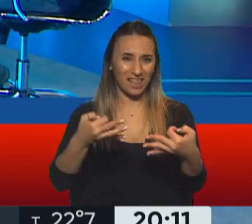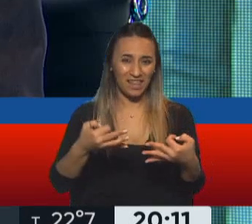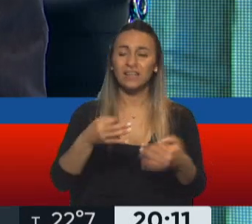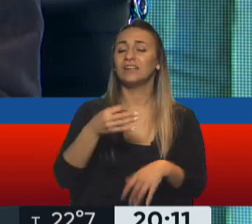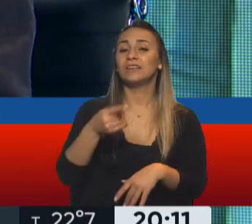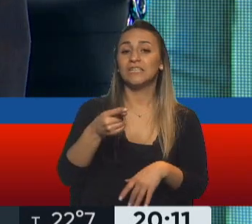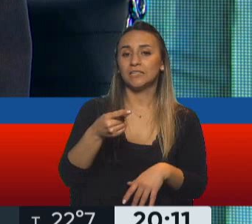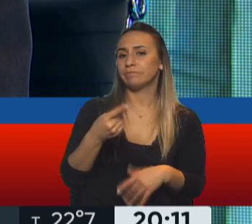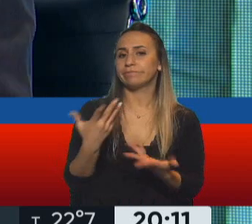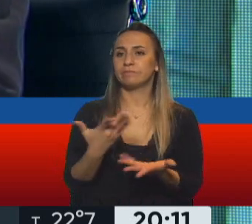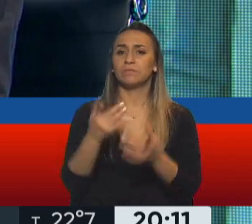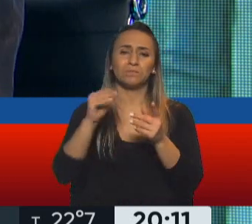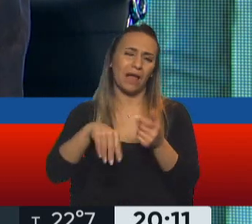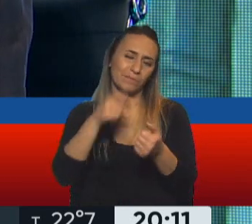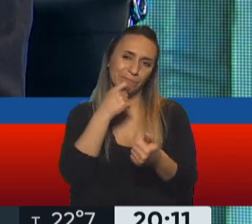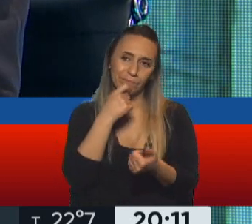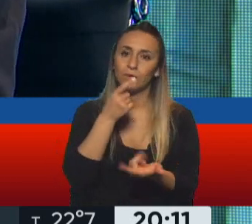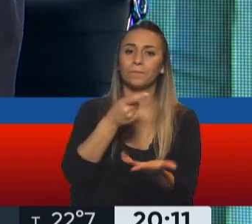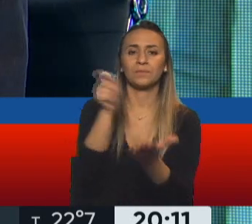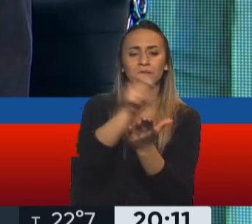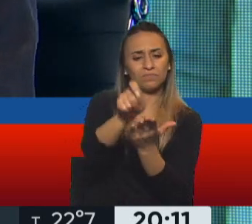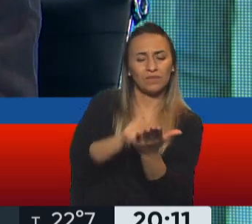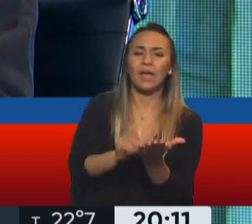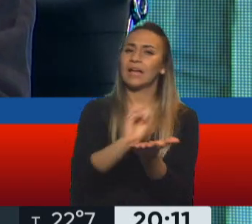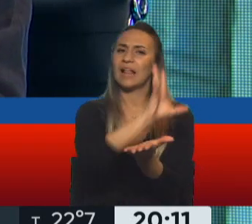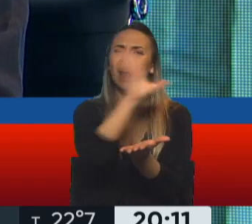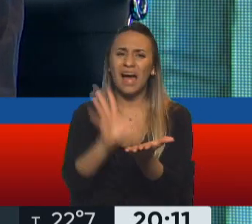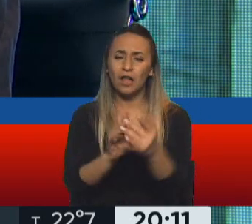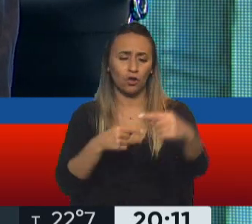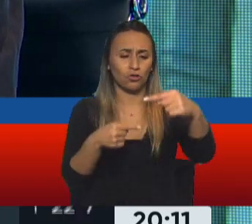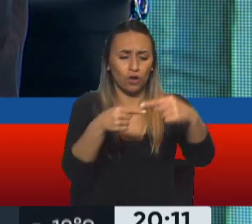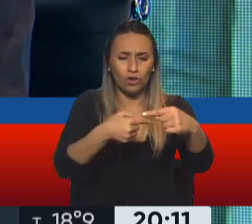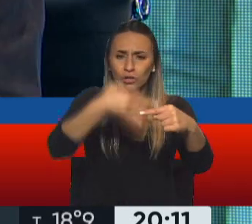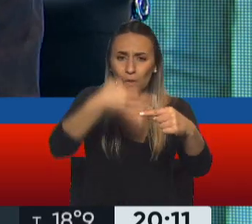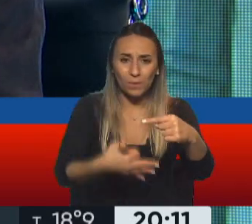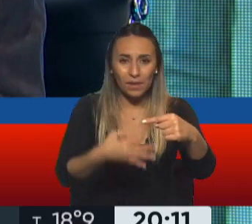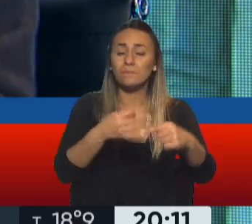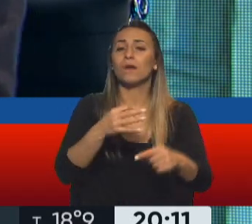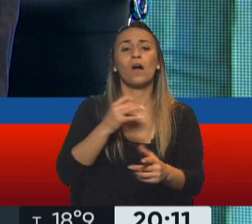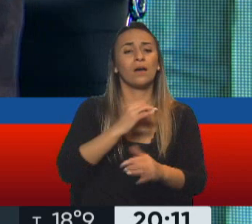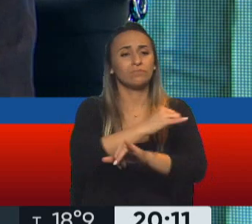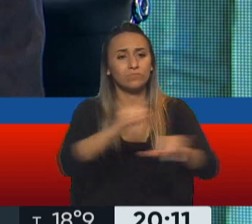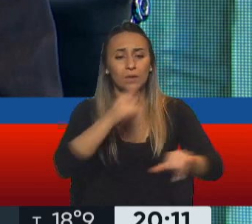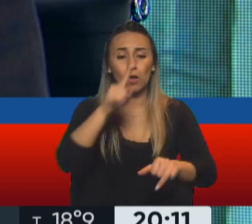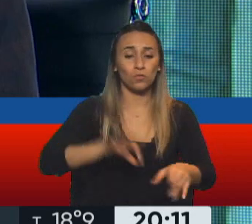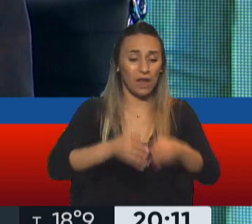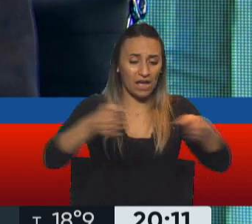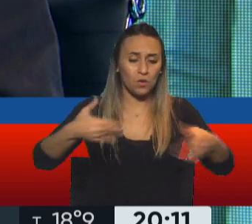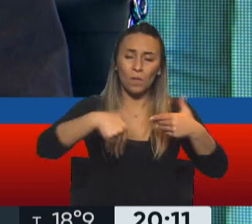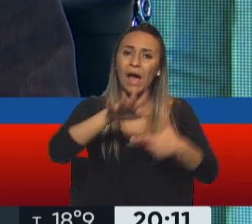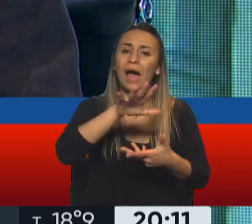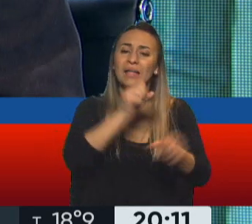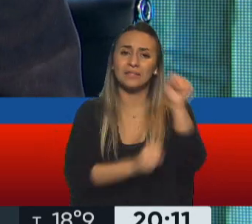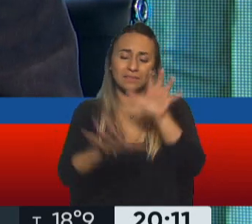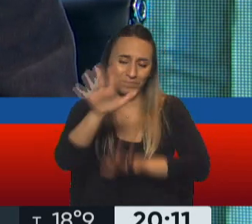en tratar de escribir sencillo, corto, bien, que se sepa qué va a ser en un año, que conozcamos el rostro de los jueces. Me parece que eso,